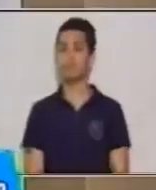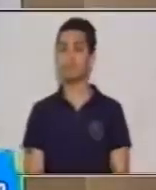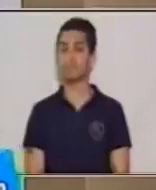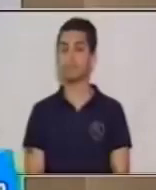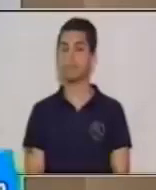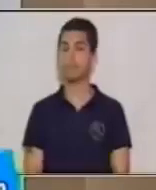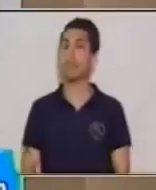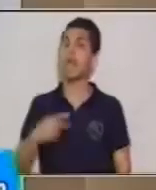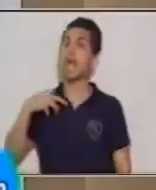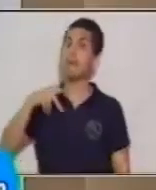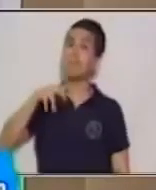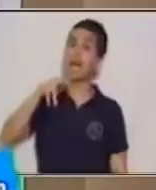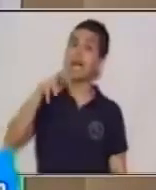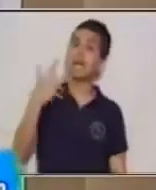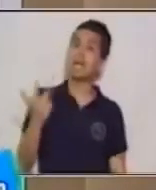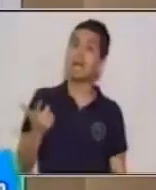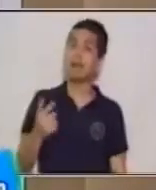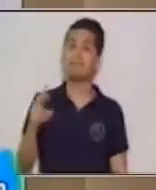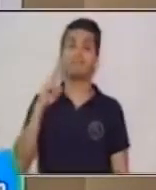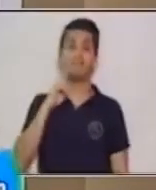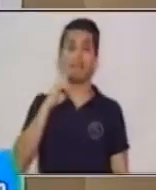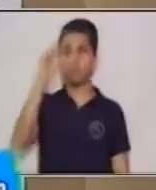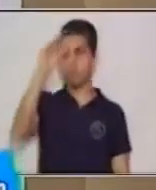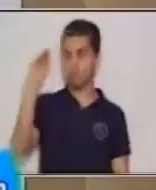Si digo caminar, es un verbo.